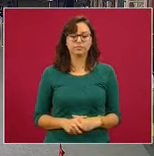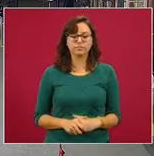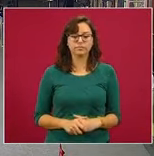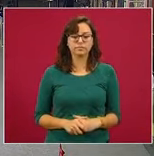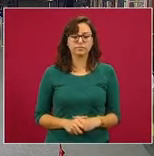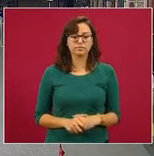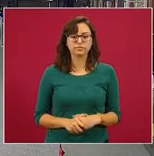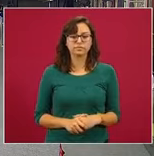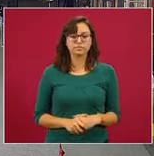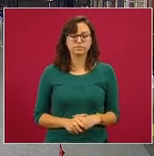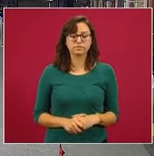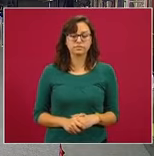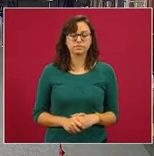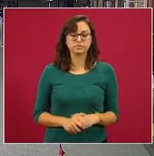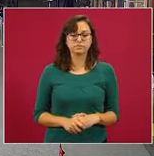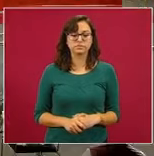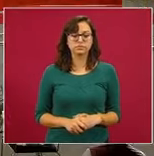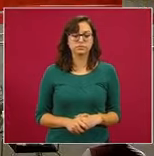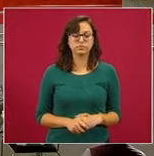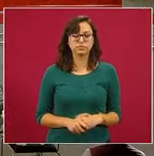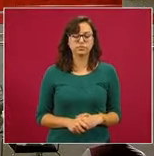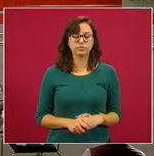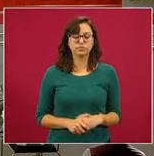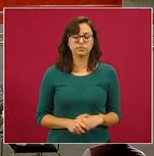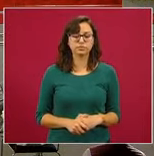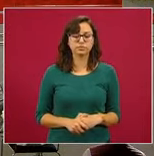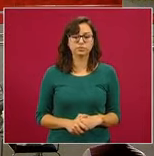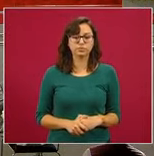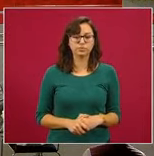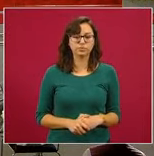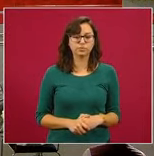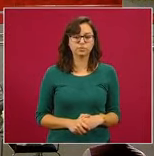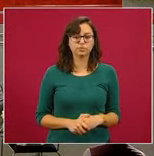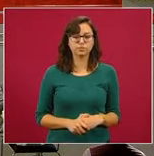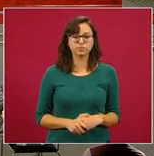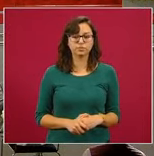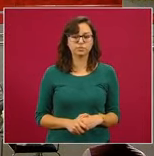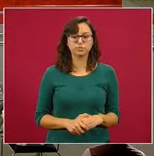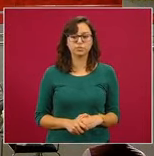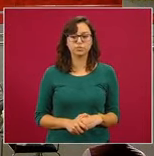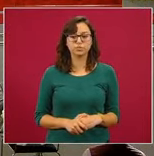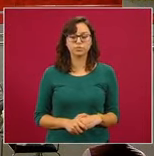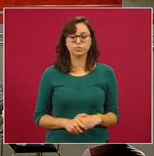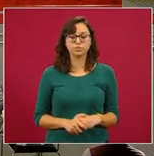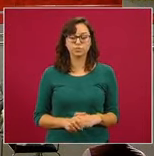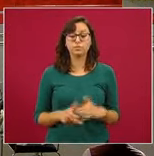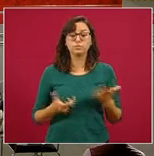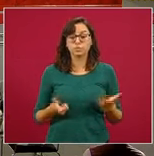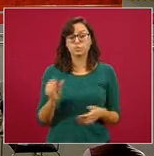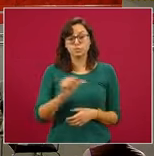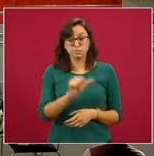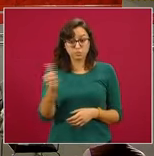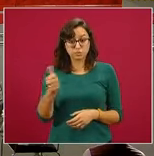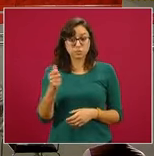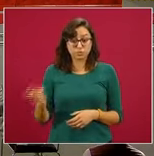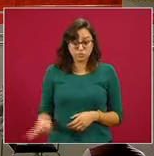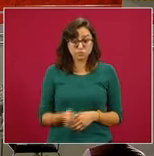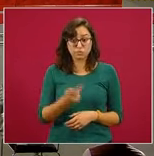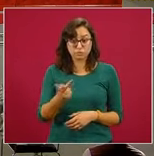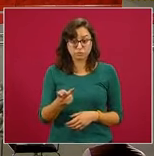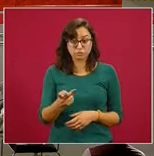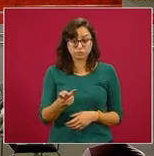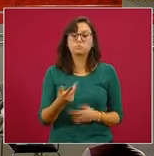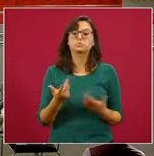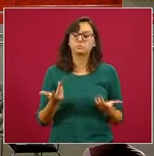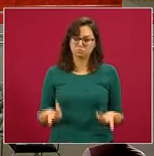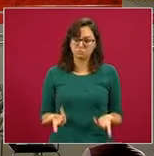Muy bien. Y sobre la otra pregunta, Sí, efectivamente, es